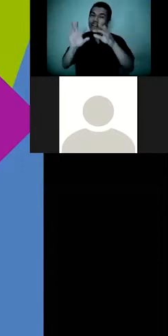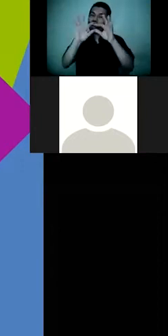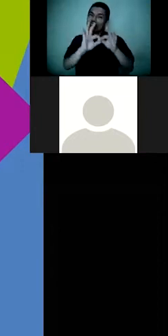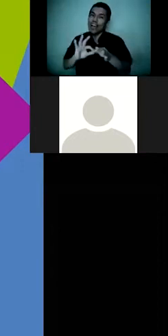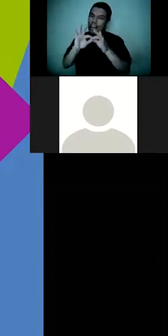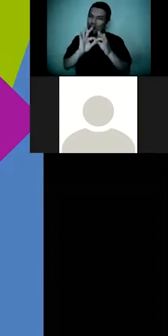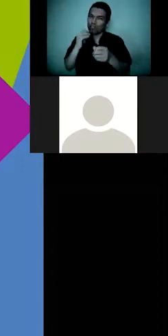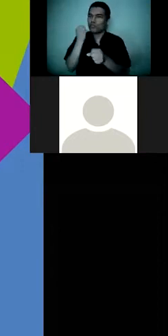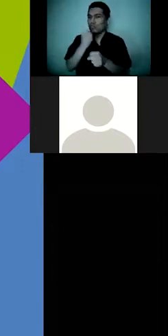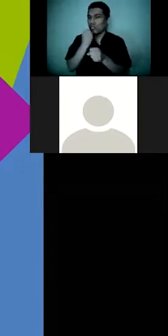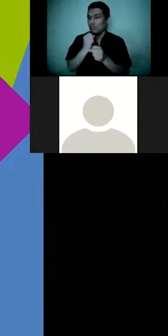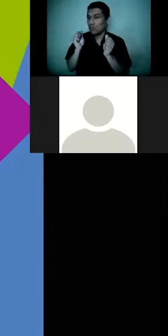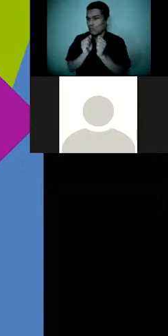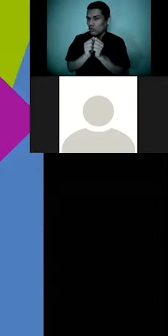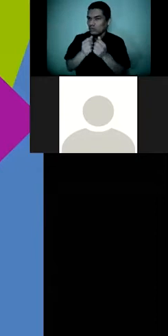eso.